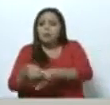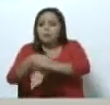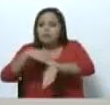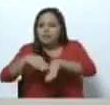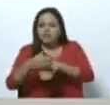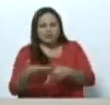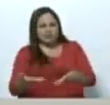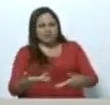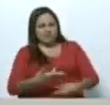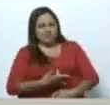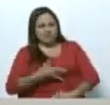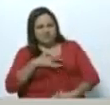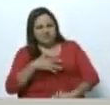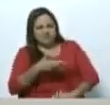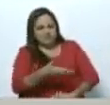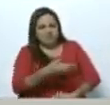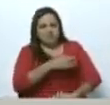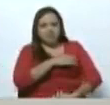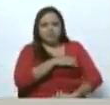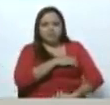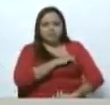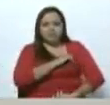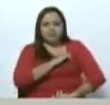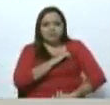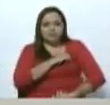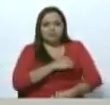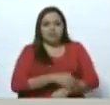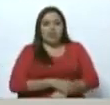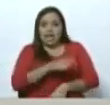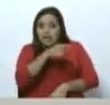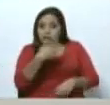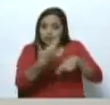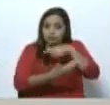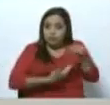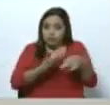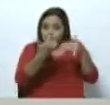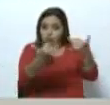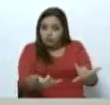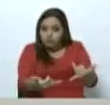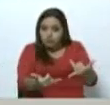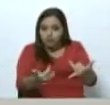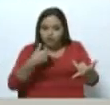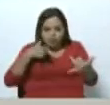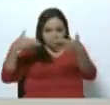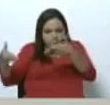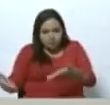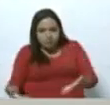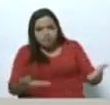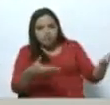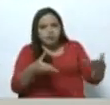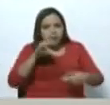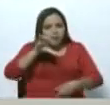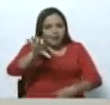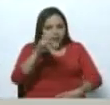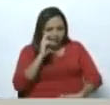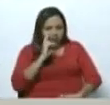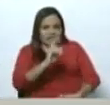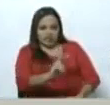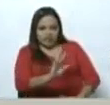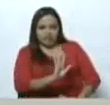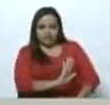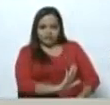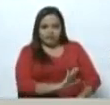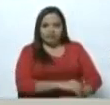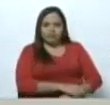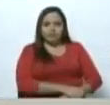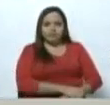No, esto está causando una revolución. Y yo invito al país que lo vea. Y